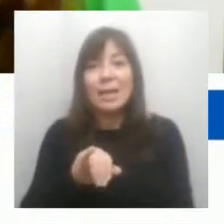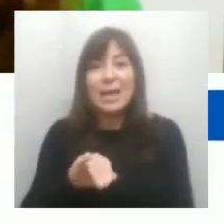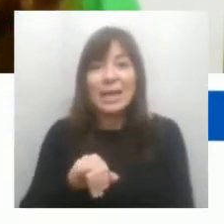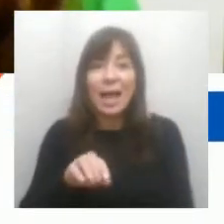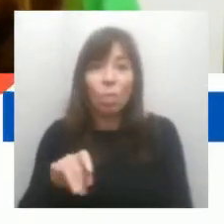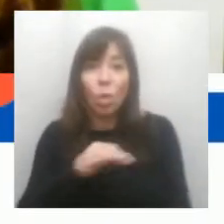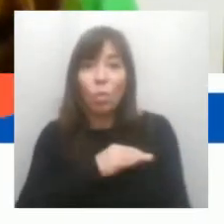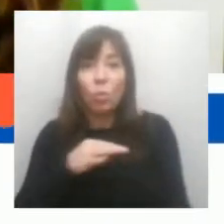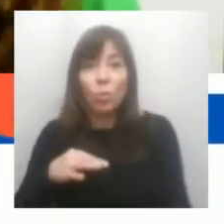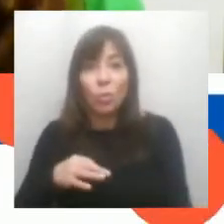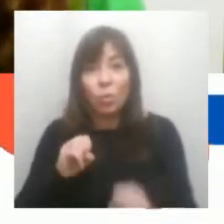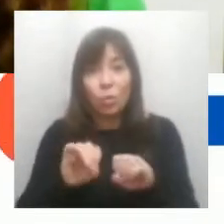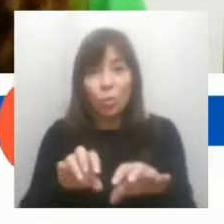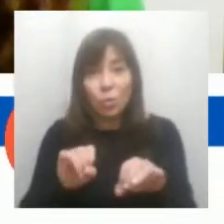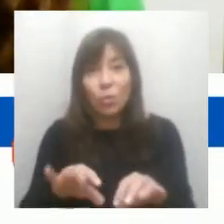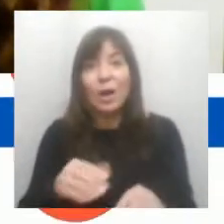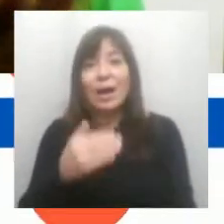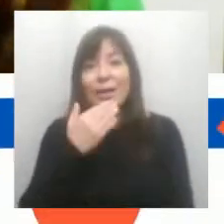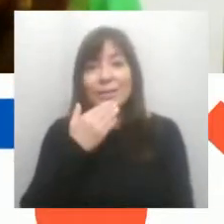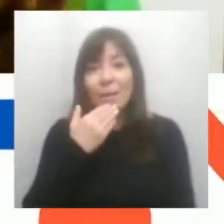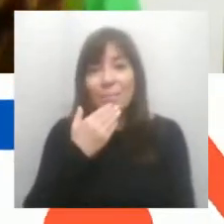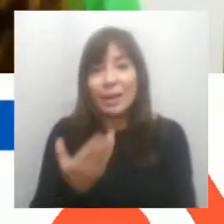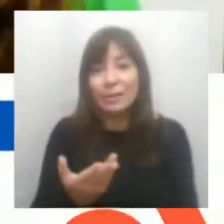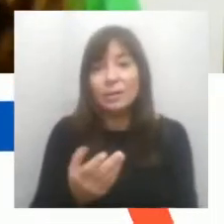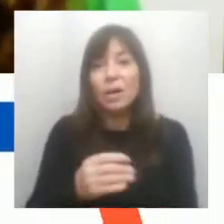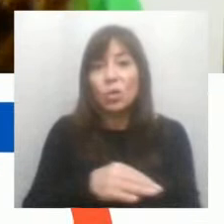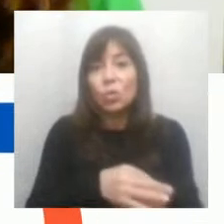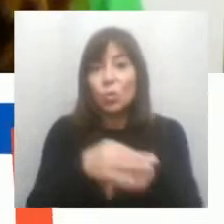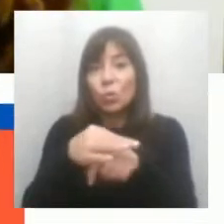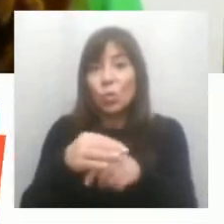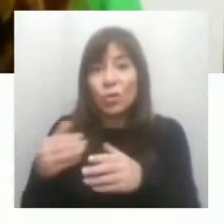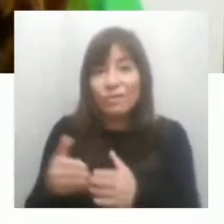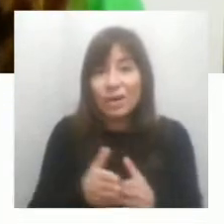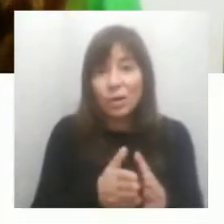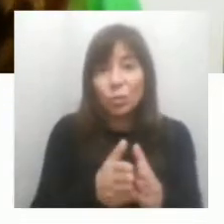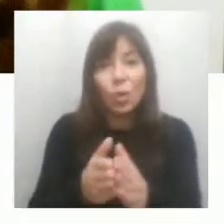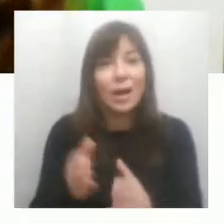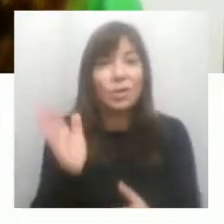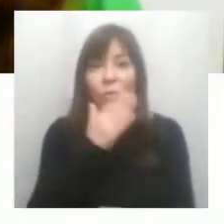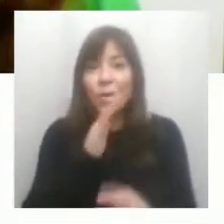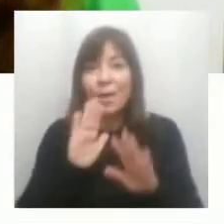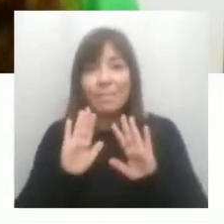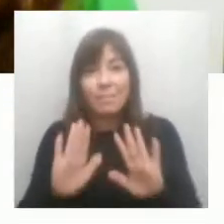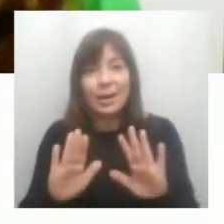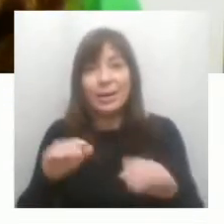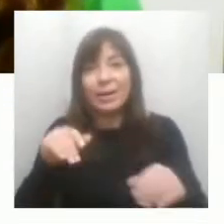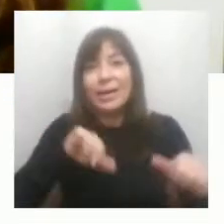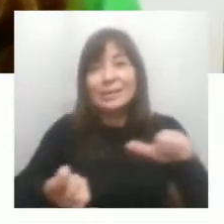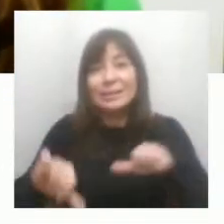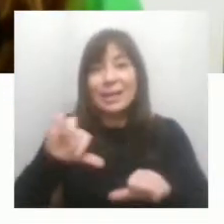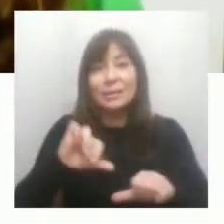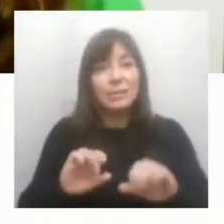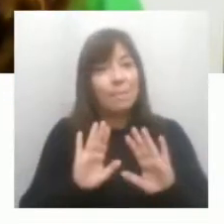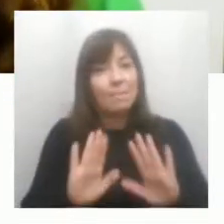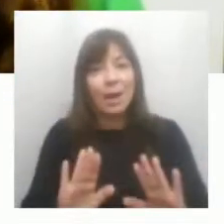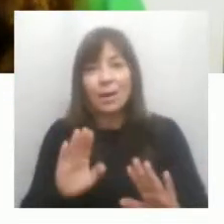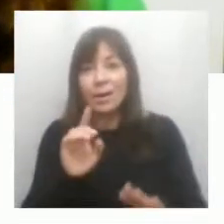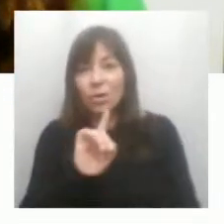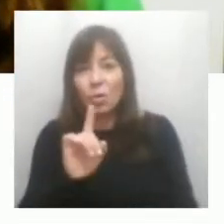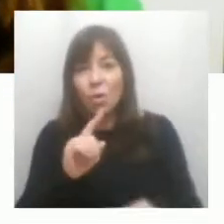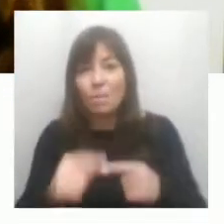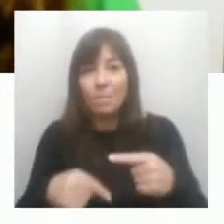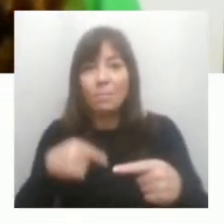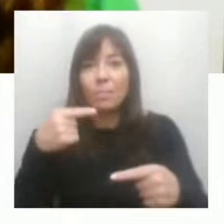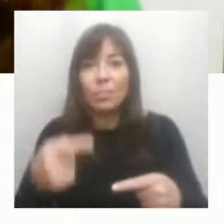visitas interactivas virtuales, también tenemos el tour virtual y no vamos a parar. La ciencia no se detiene, la próxima semana tenemos esta